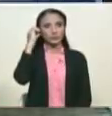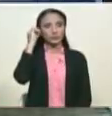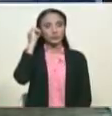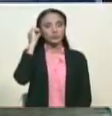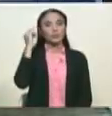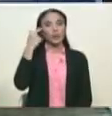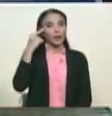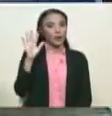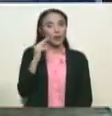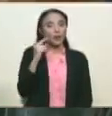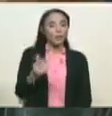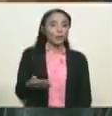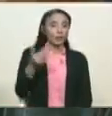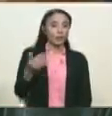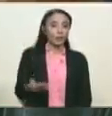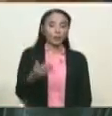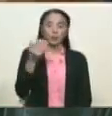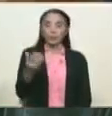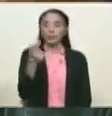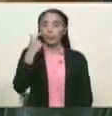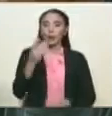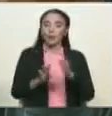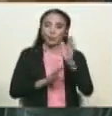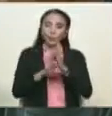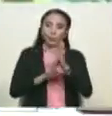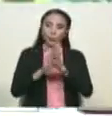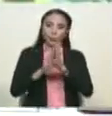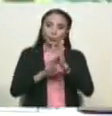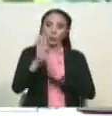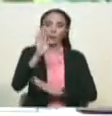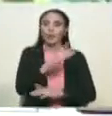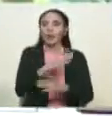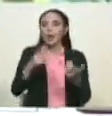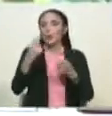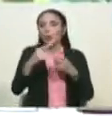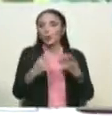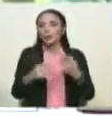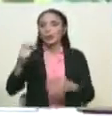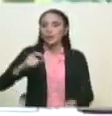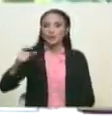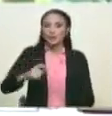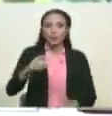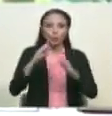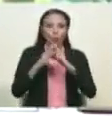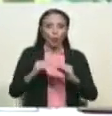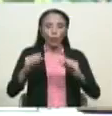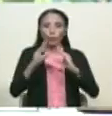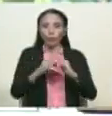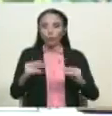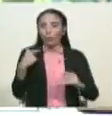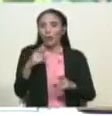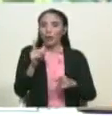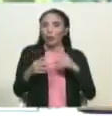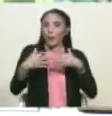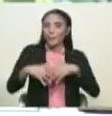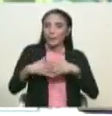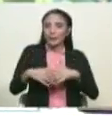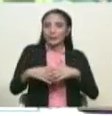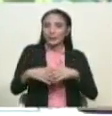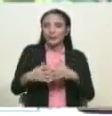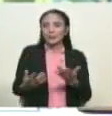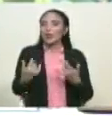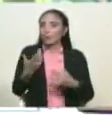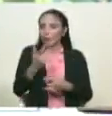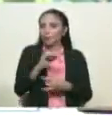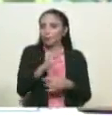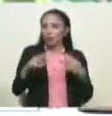la productividad y la capacidad de satisfacción de las necesidades nacionales del inmenso aparato industrial que tiene la